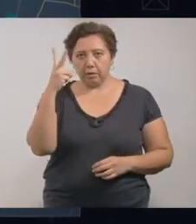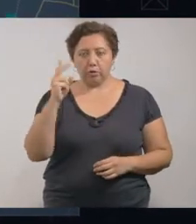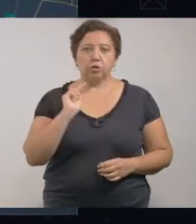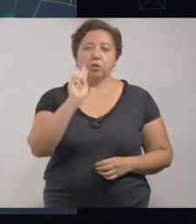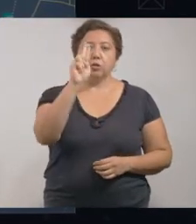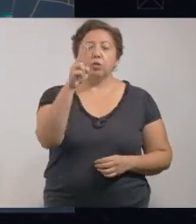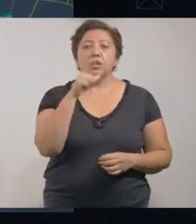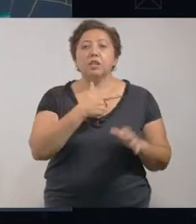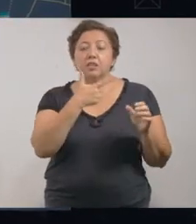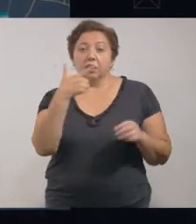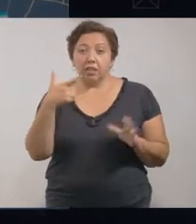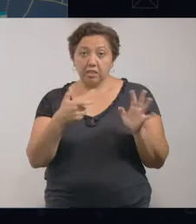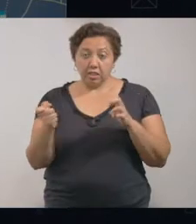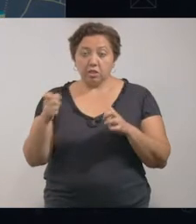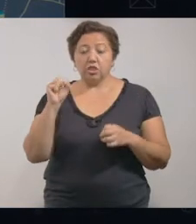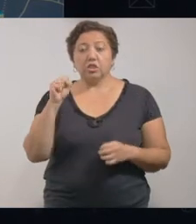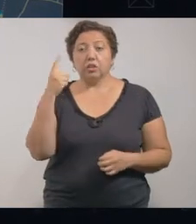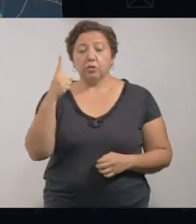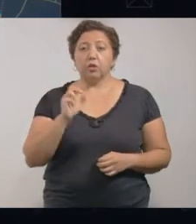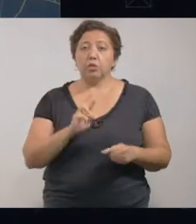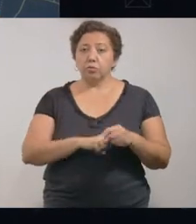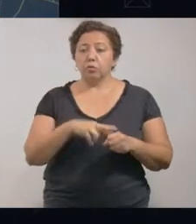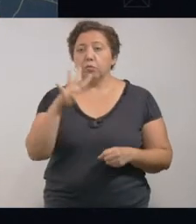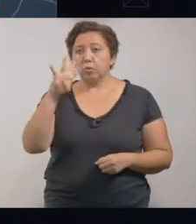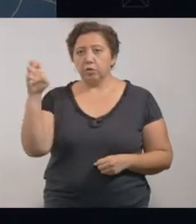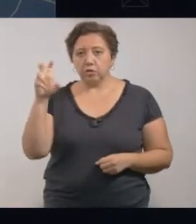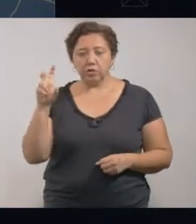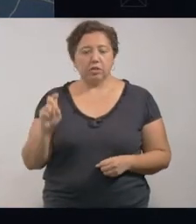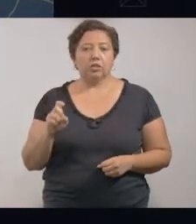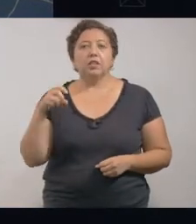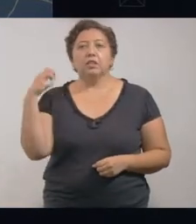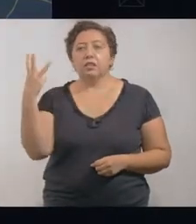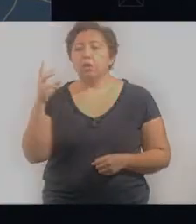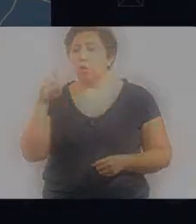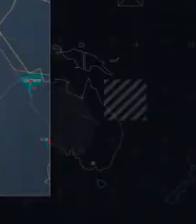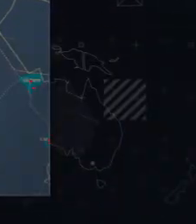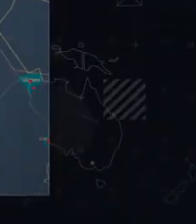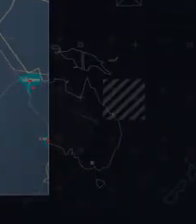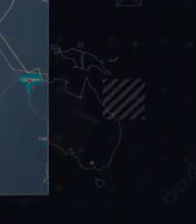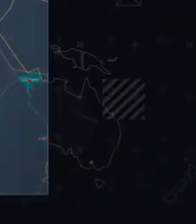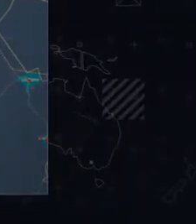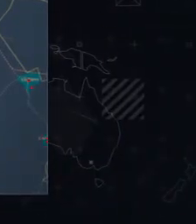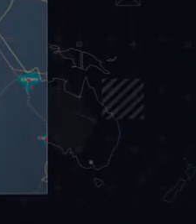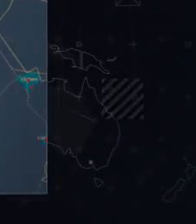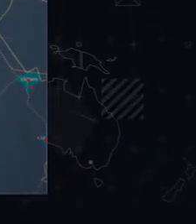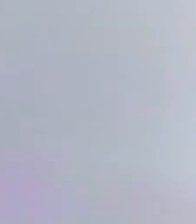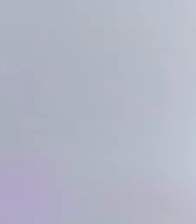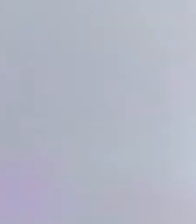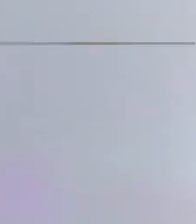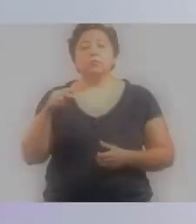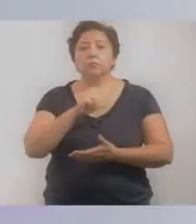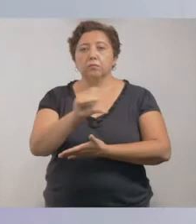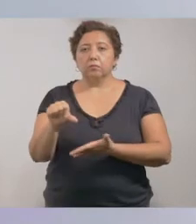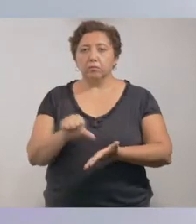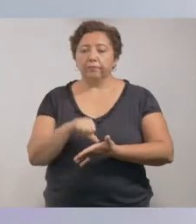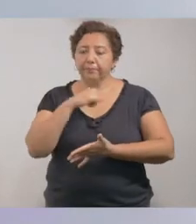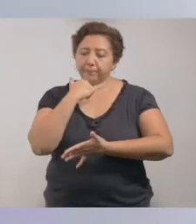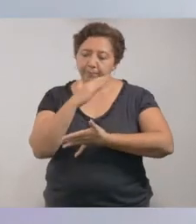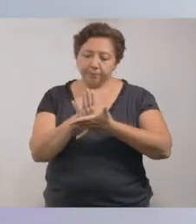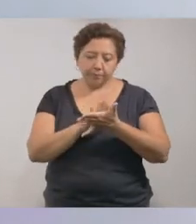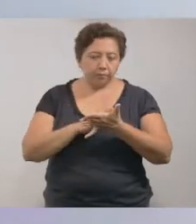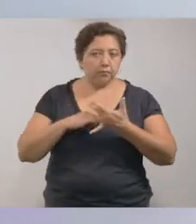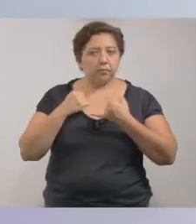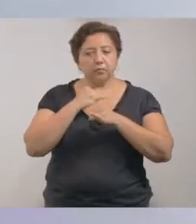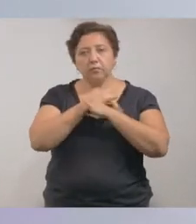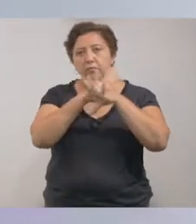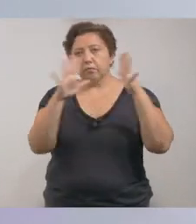norte, 761 en la sur, 433 en la zona oriente, 380 en la zona centro. Lamentablemente, en este